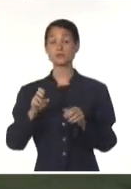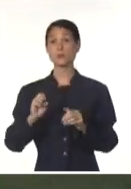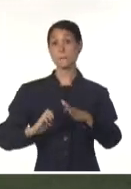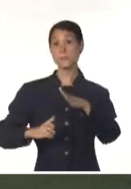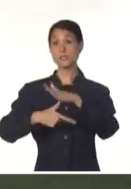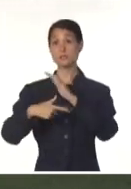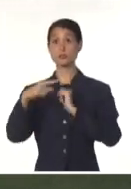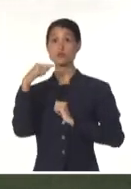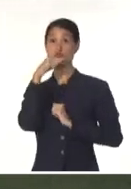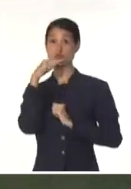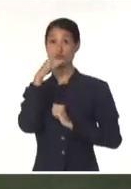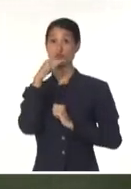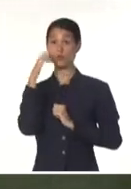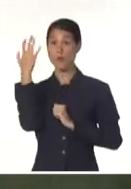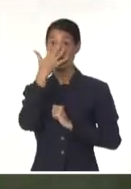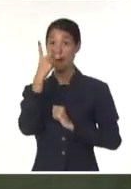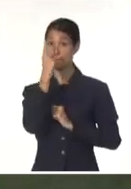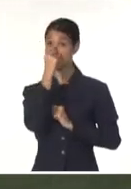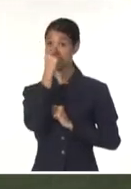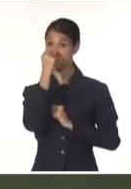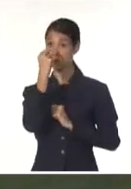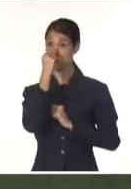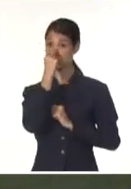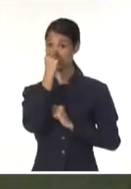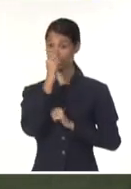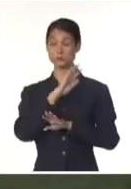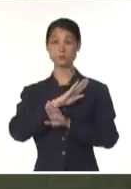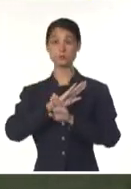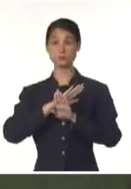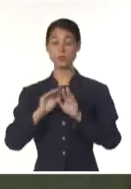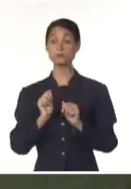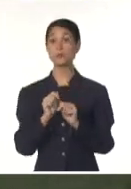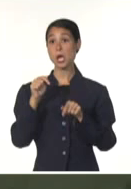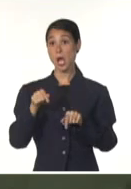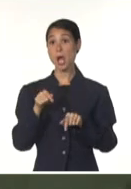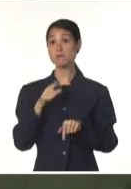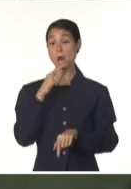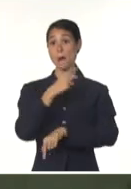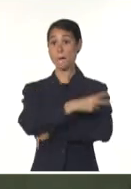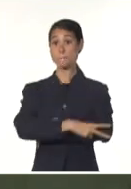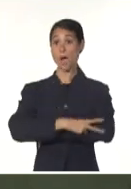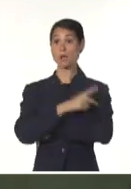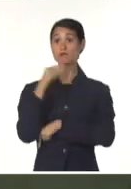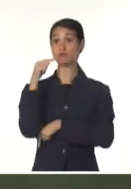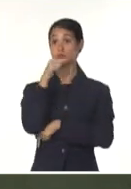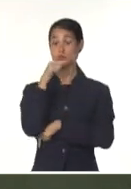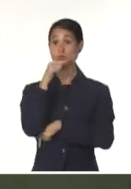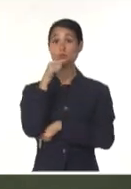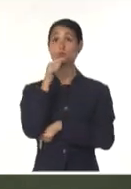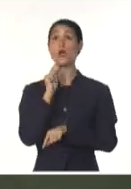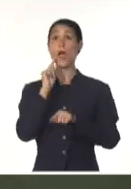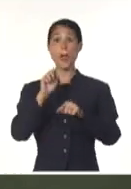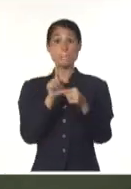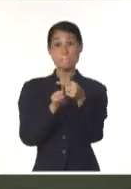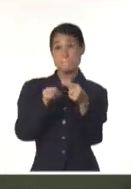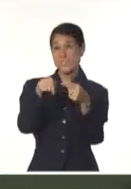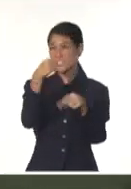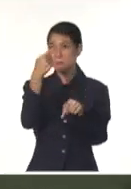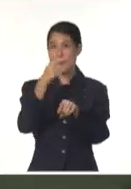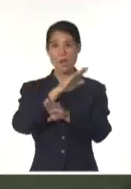Putin, país que preside en estos momentos a los BRIC, invitó a